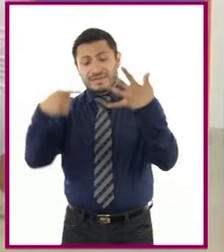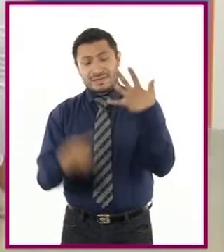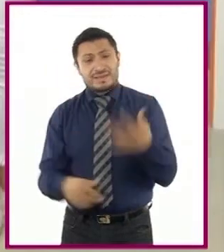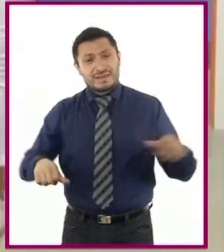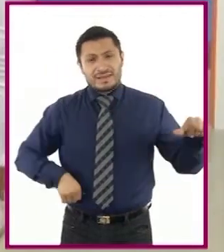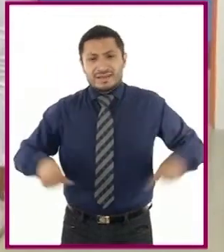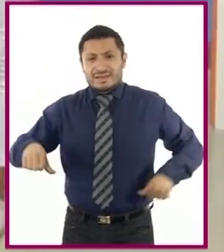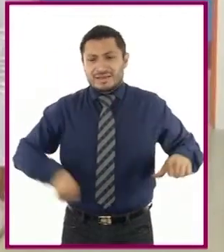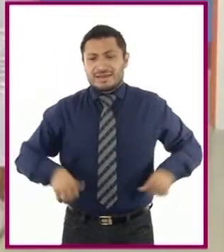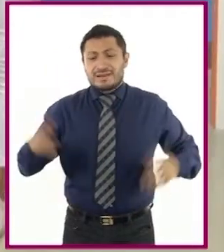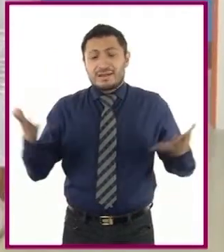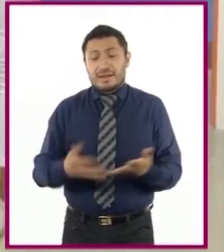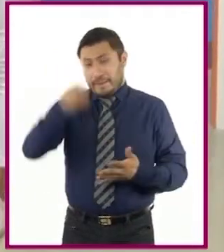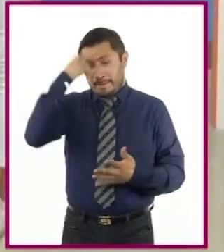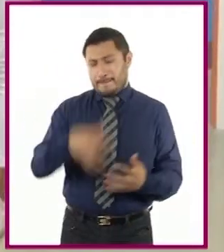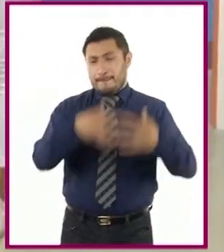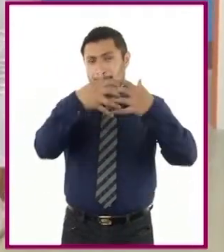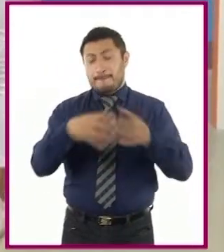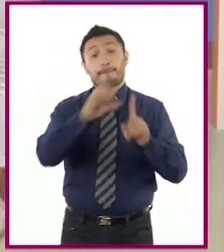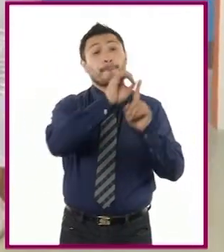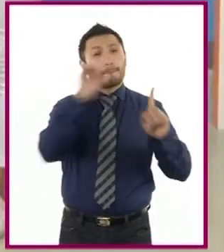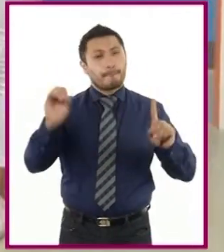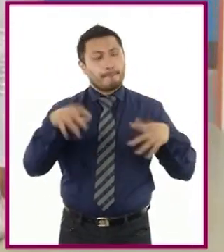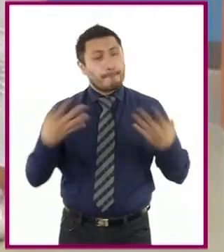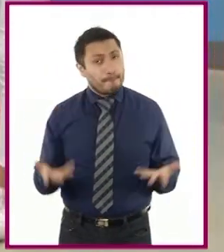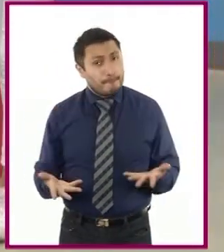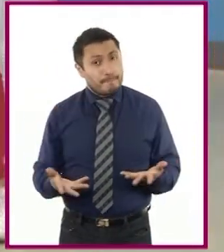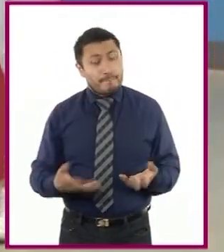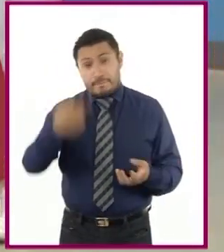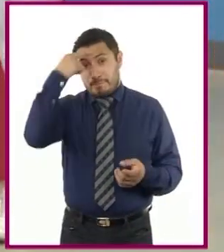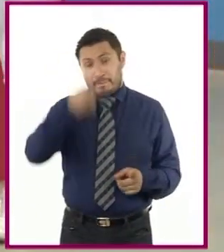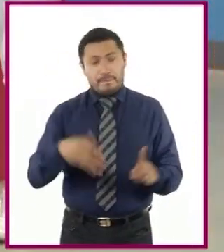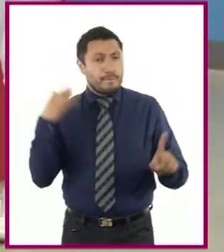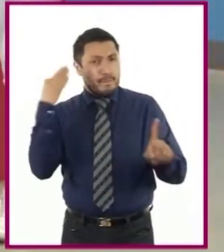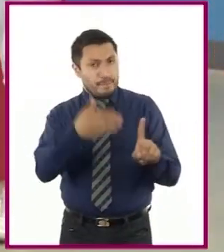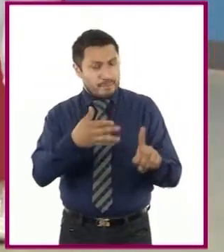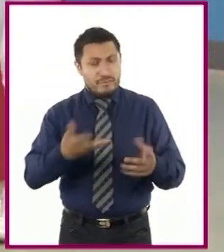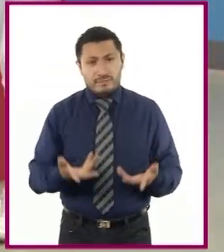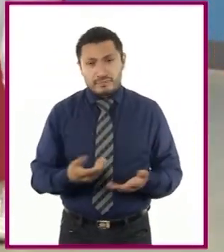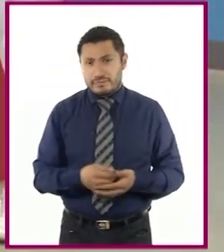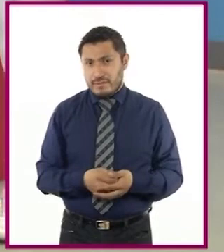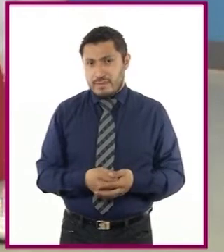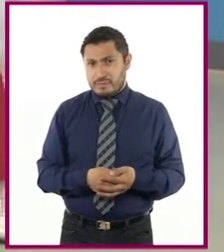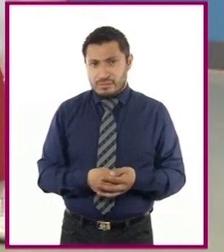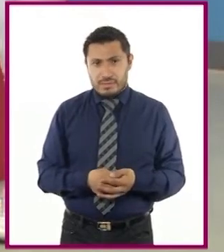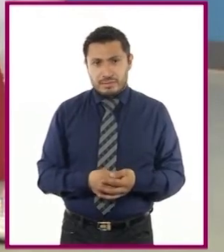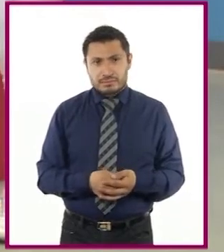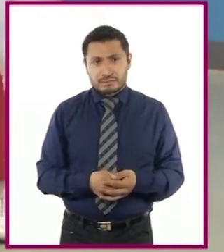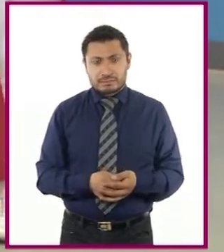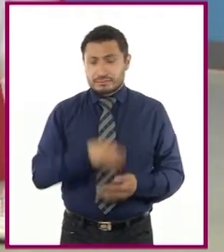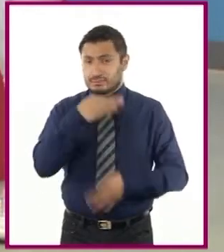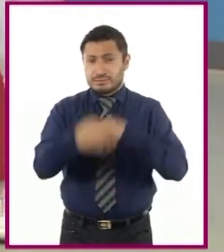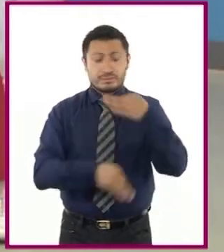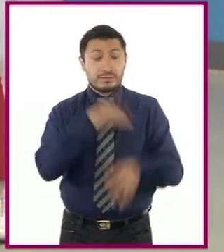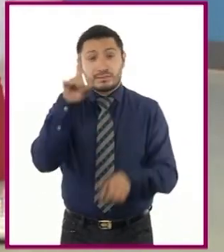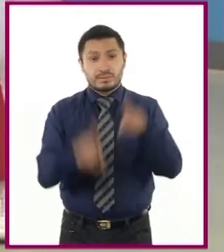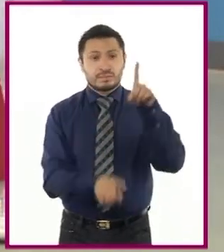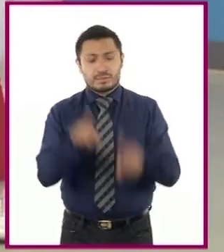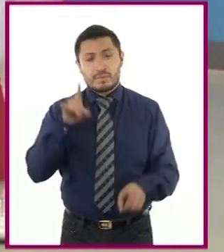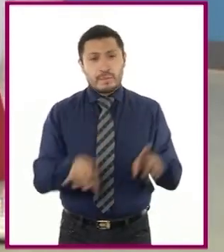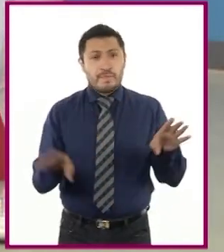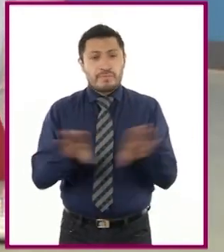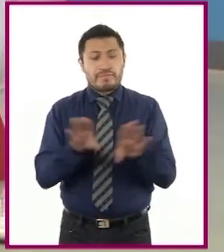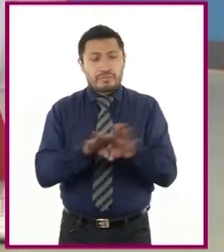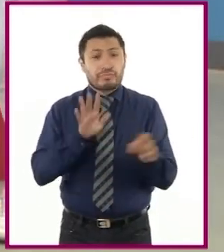se llevan a cabo de manera sistemática para lograr el objetivo planteado. Todo dependerá de lo que